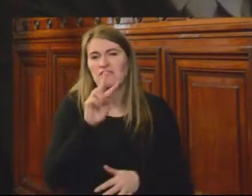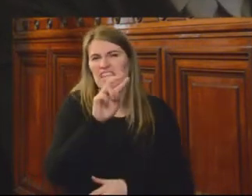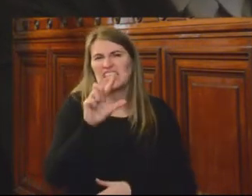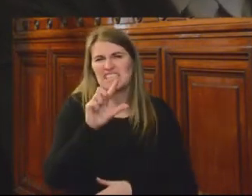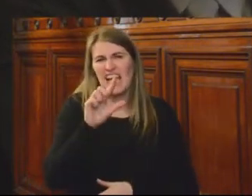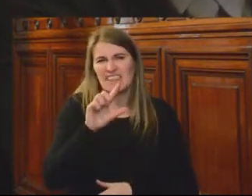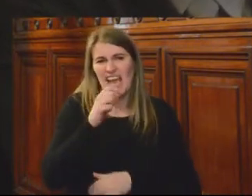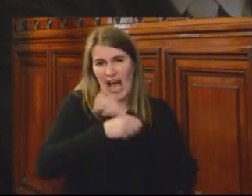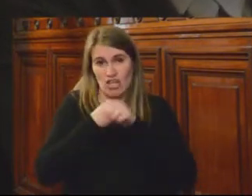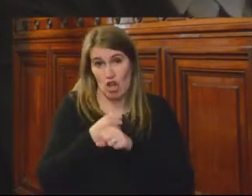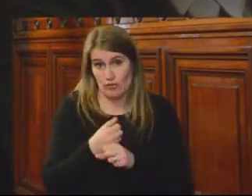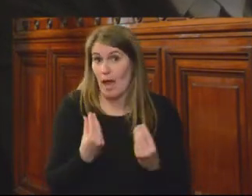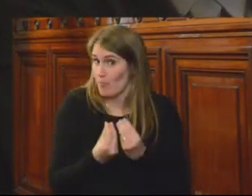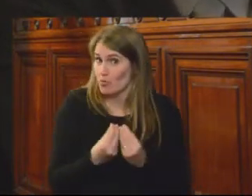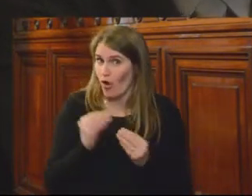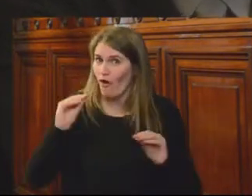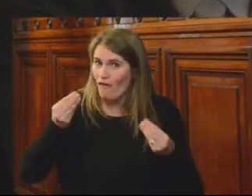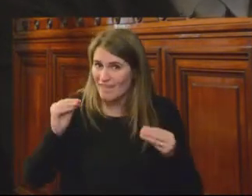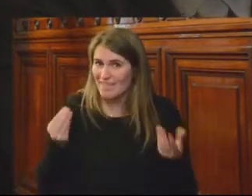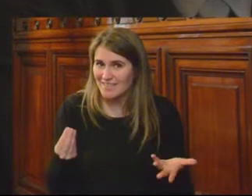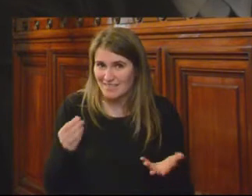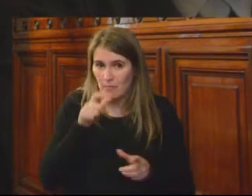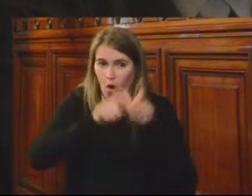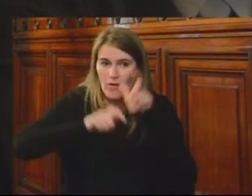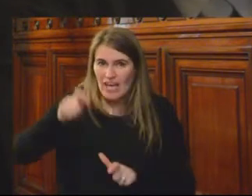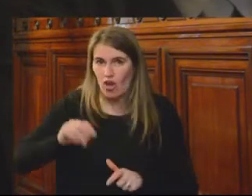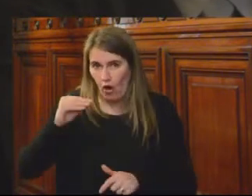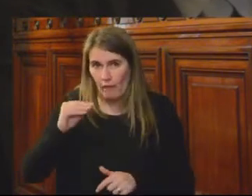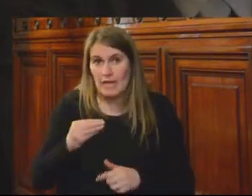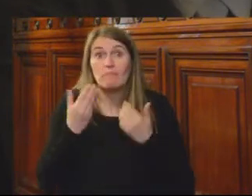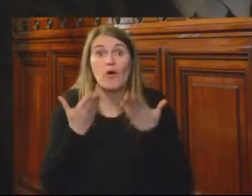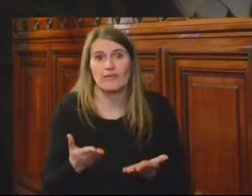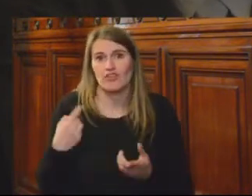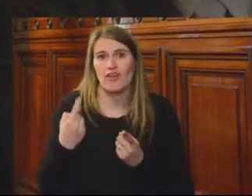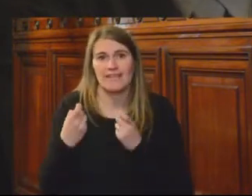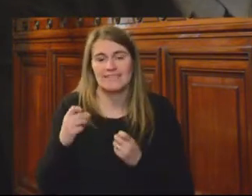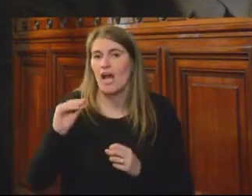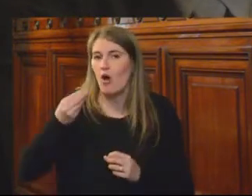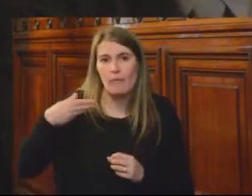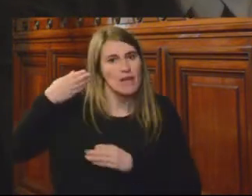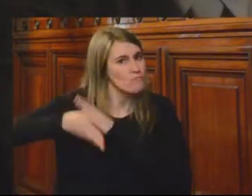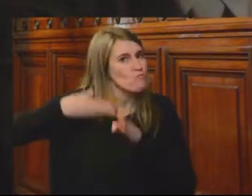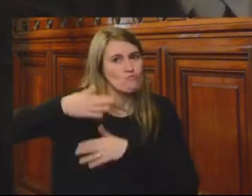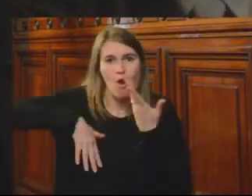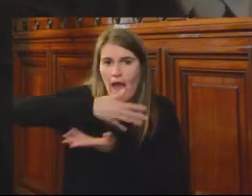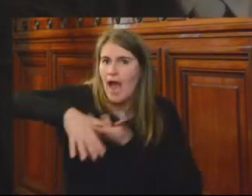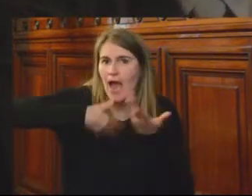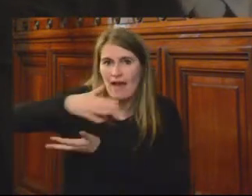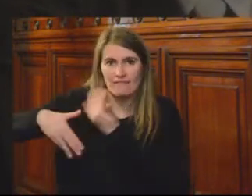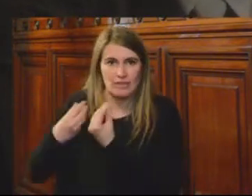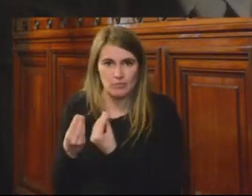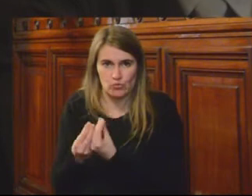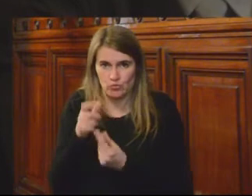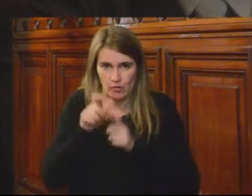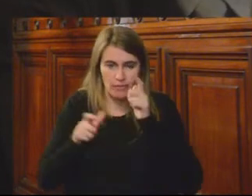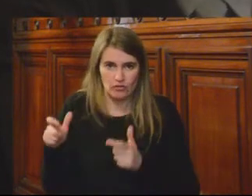nuestras exigencias de participación como jóvenes en todos los actores políticos nacionales pues